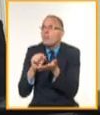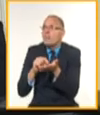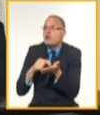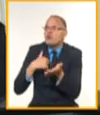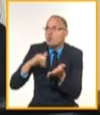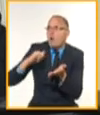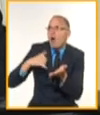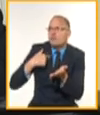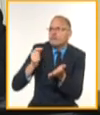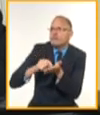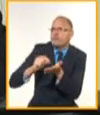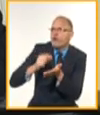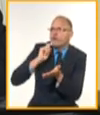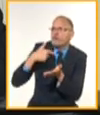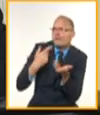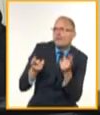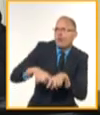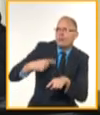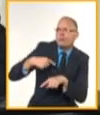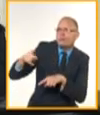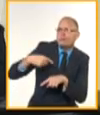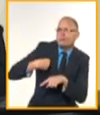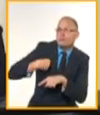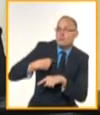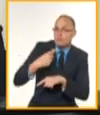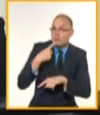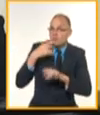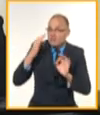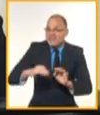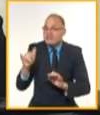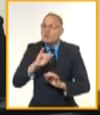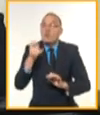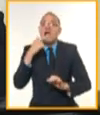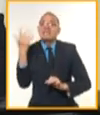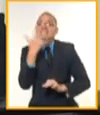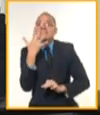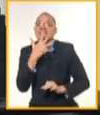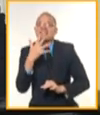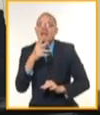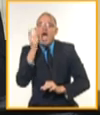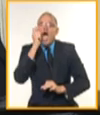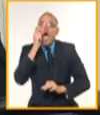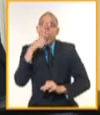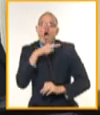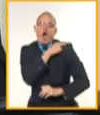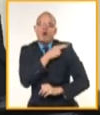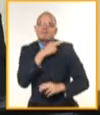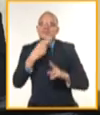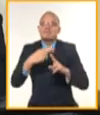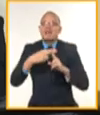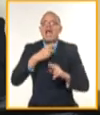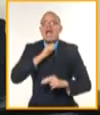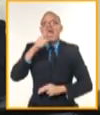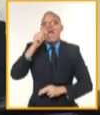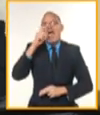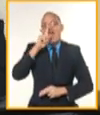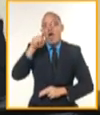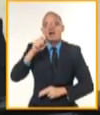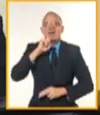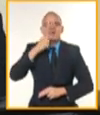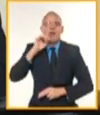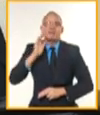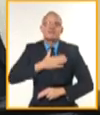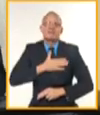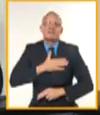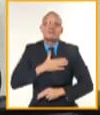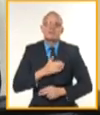para aplicarlo en sus propios países, como está haciendo Elon Musk al frente de la cartera de desregulación de los Estados Unidos, dijo